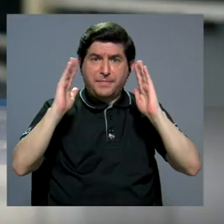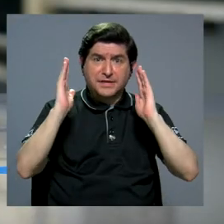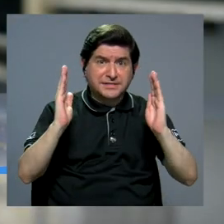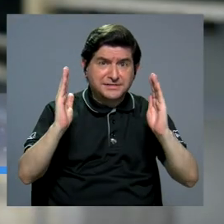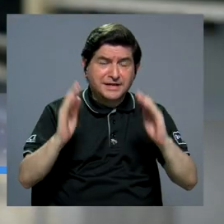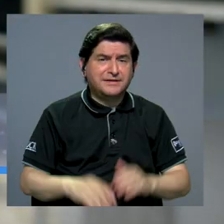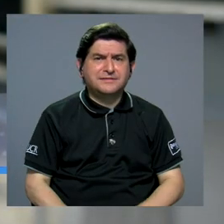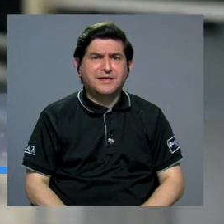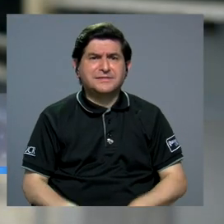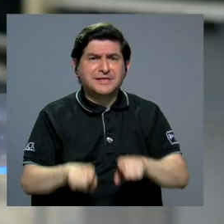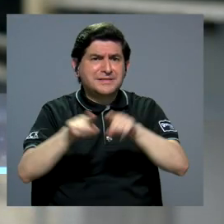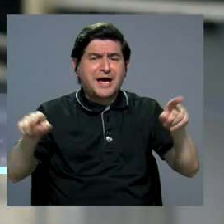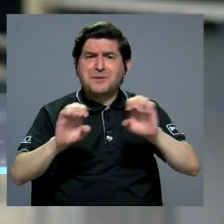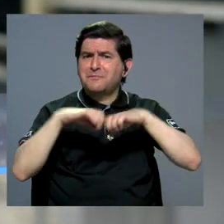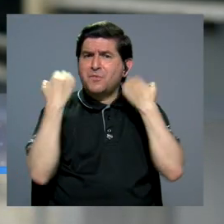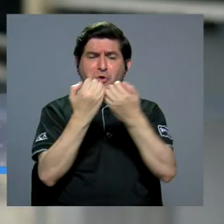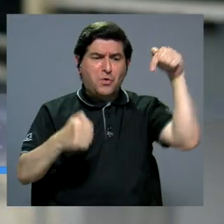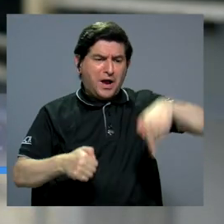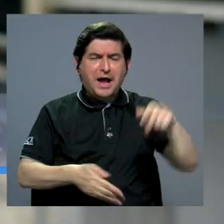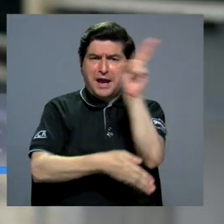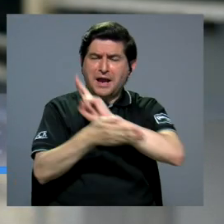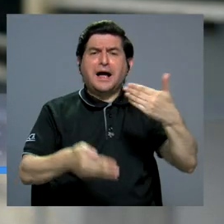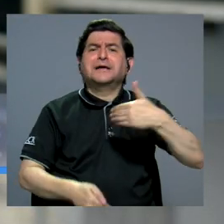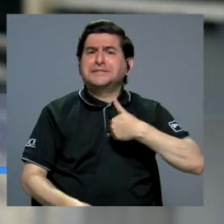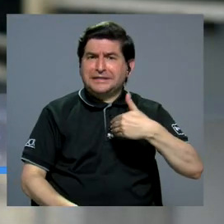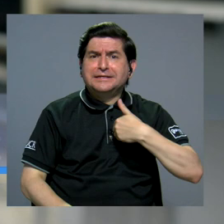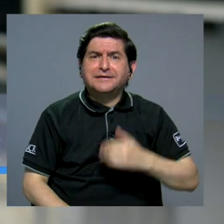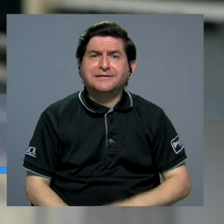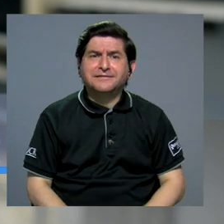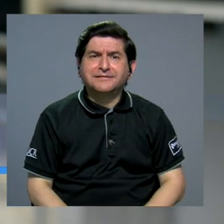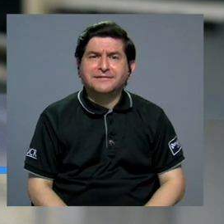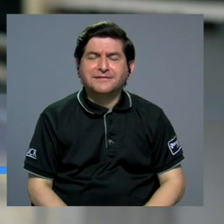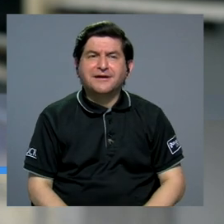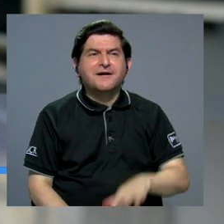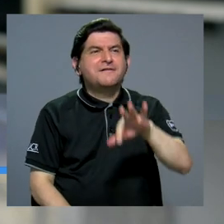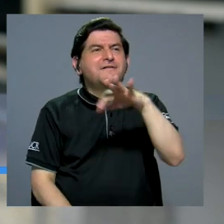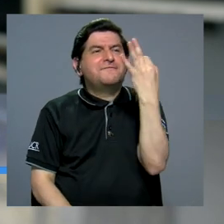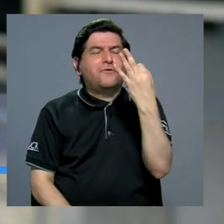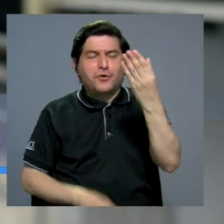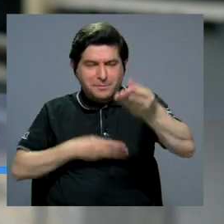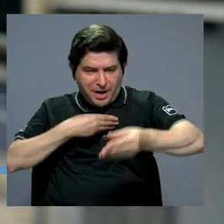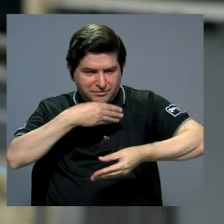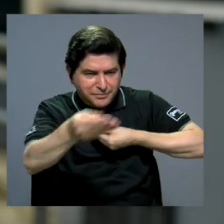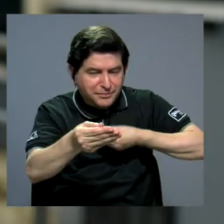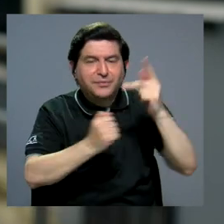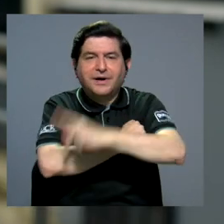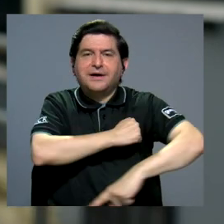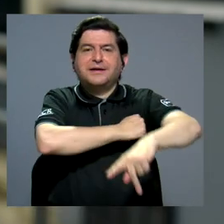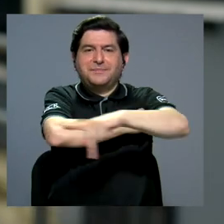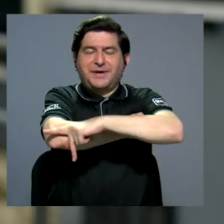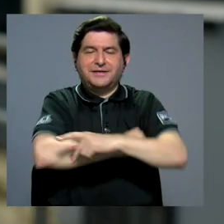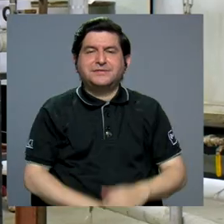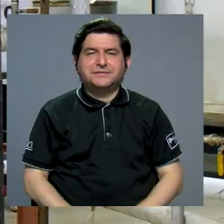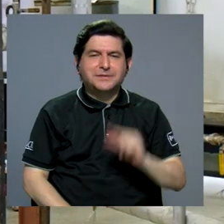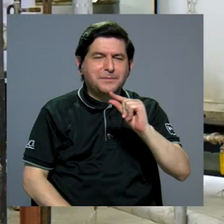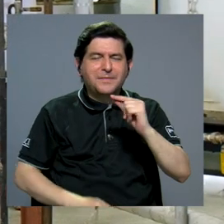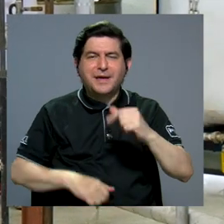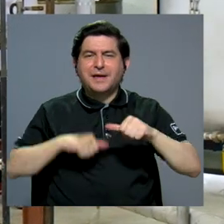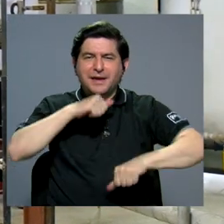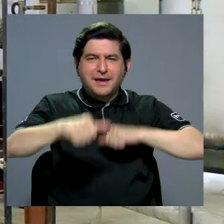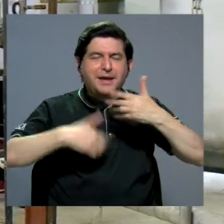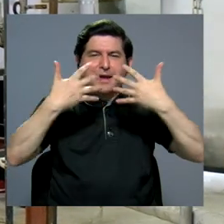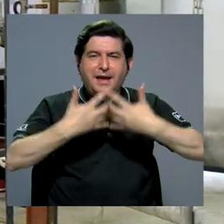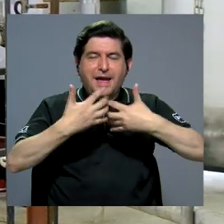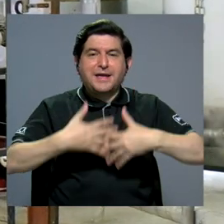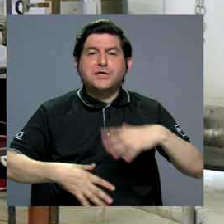grandes tampoco tienen los equipos que hay aquí en la universidad. Entonces es una forma de retribuir al país. Los